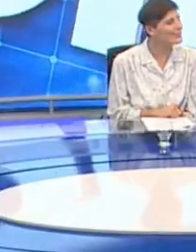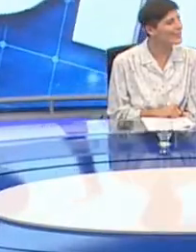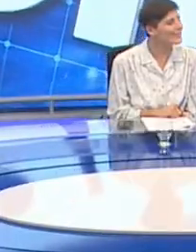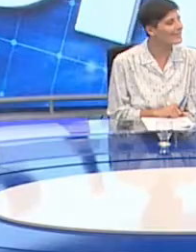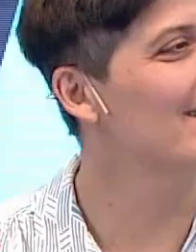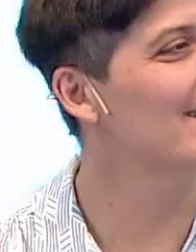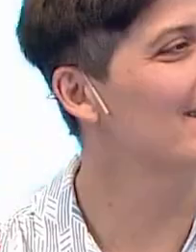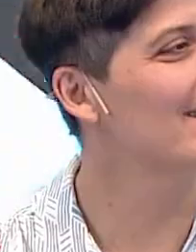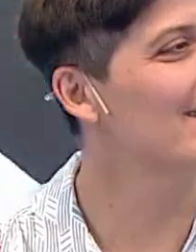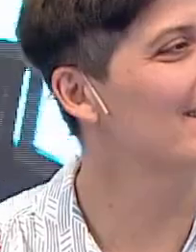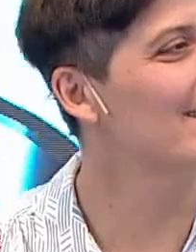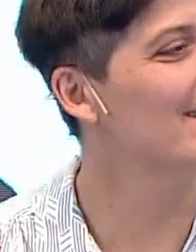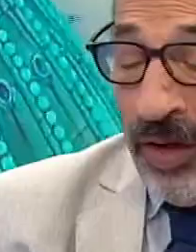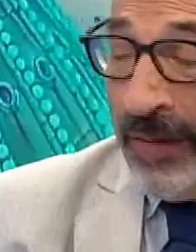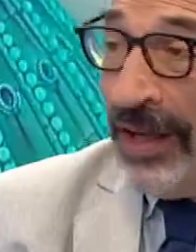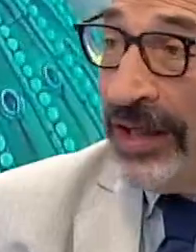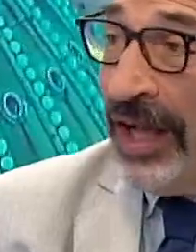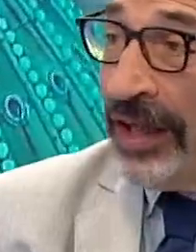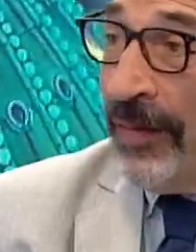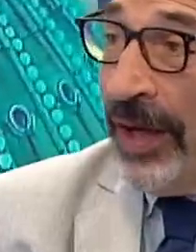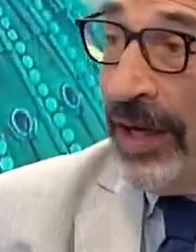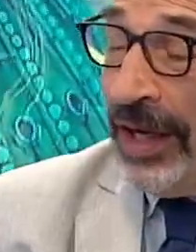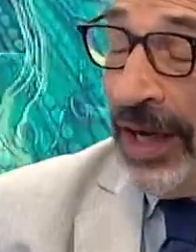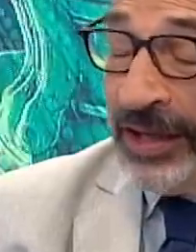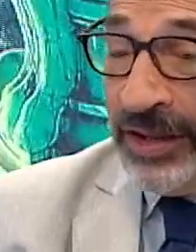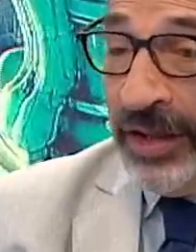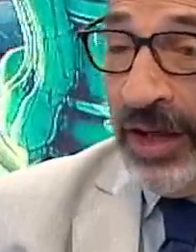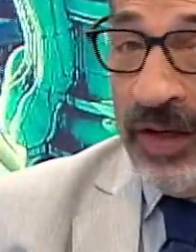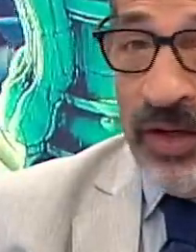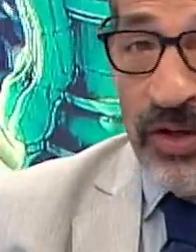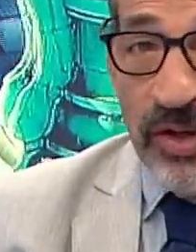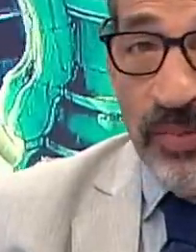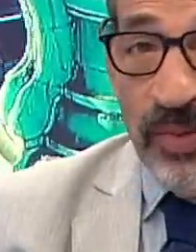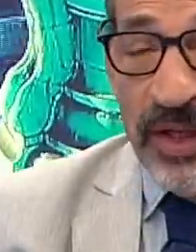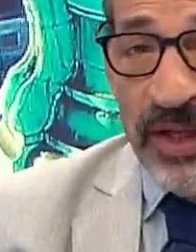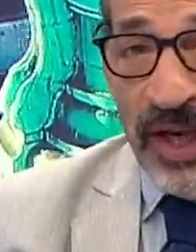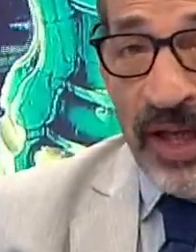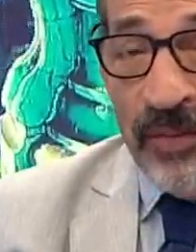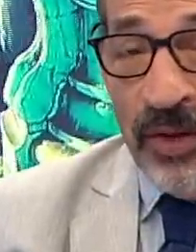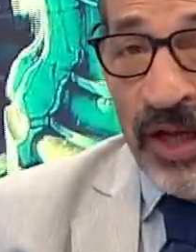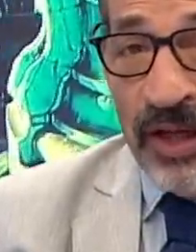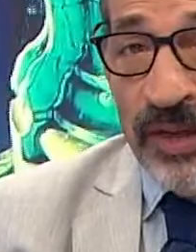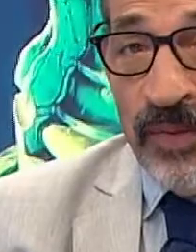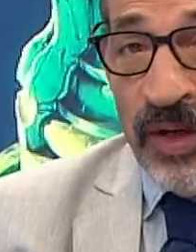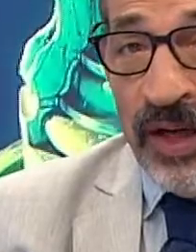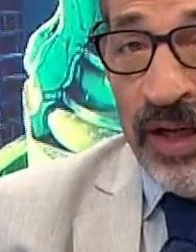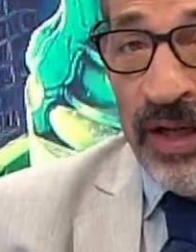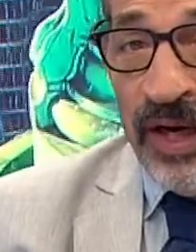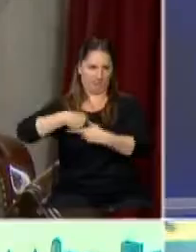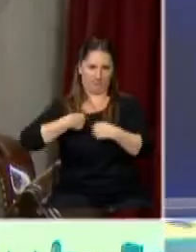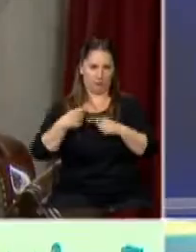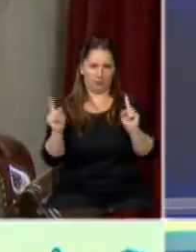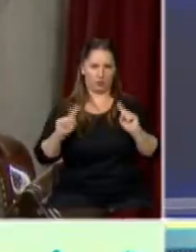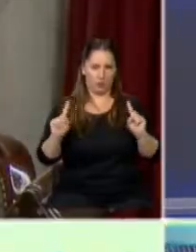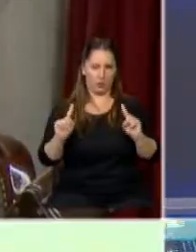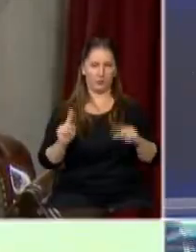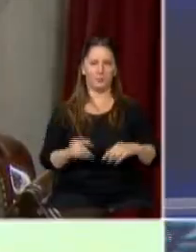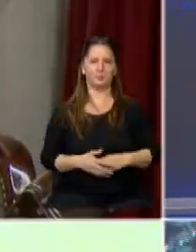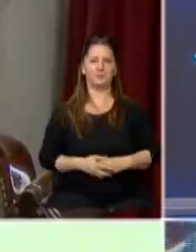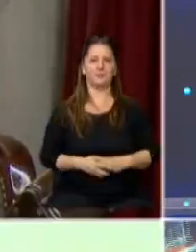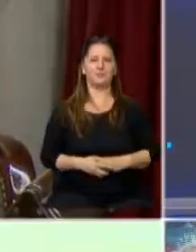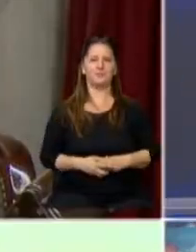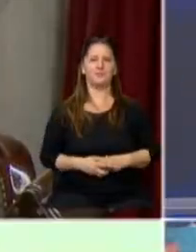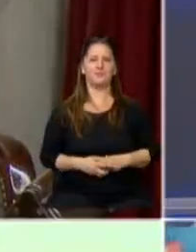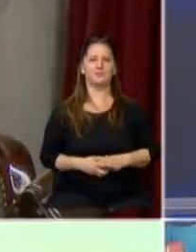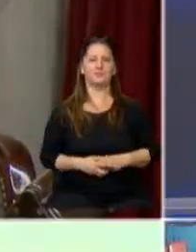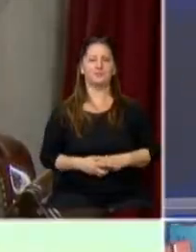fue importante. Y lo que me decían también es que la sesión del 28 puede ser hasta importante porque dejaría un poquito